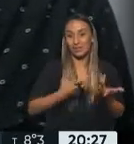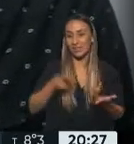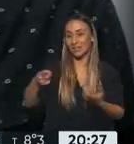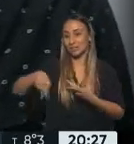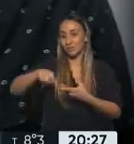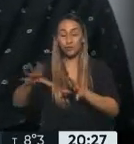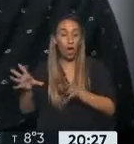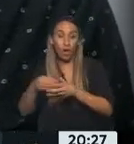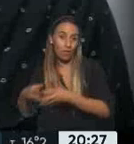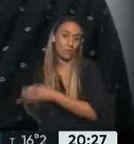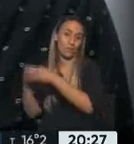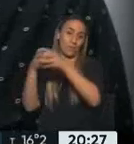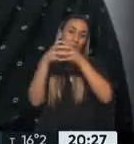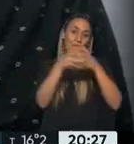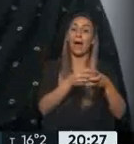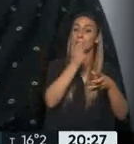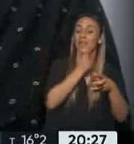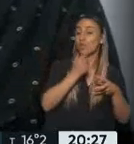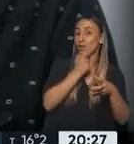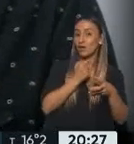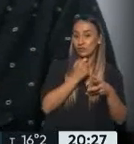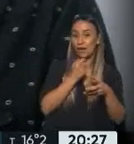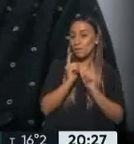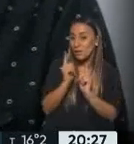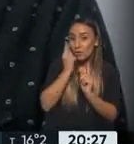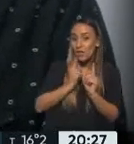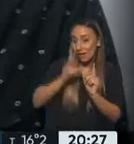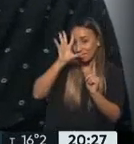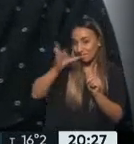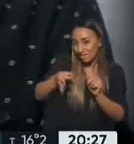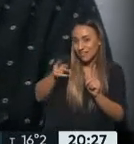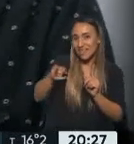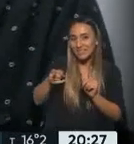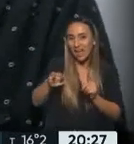viajaron todos y ese mismo día nos enteramos nosotros del sexo del bebé